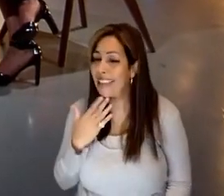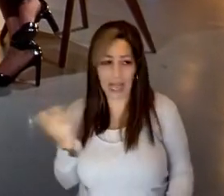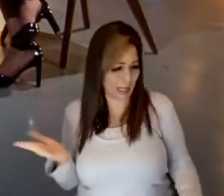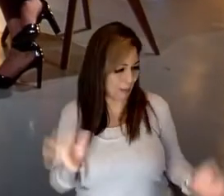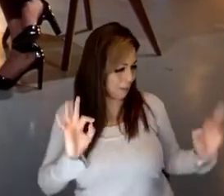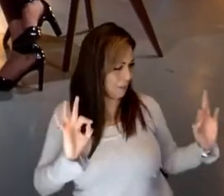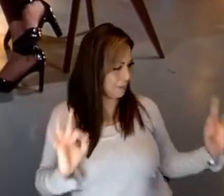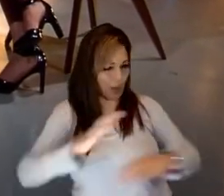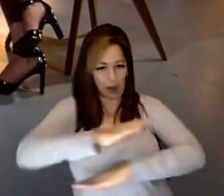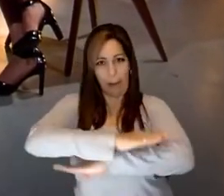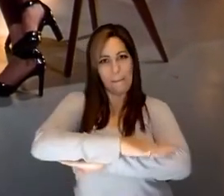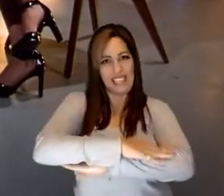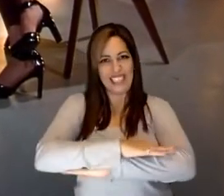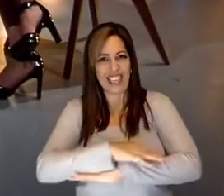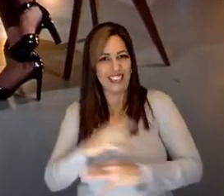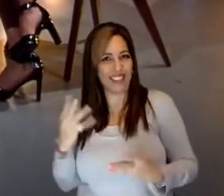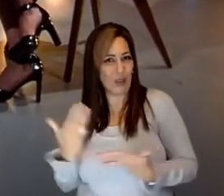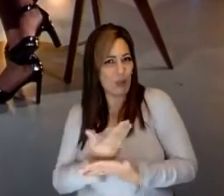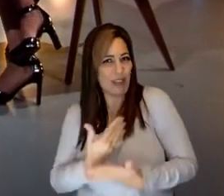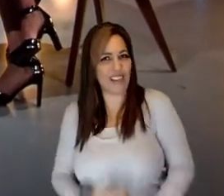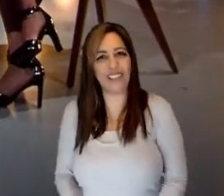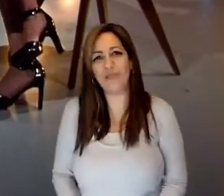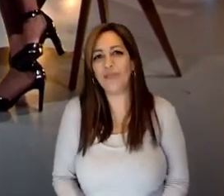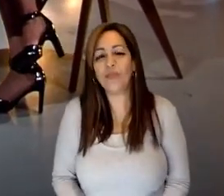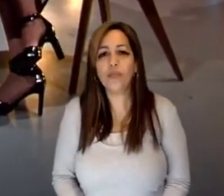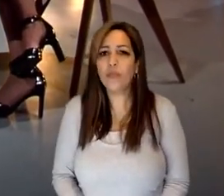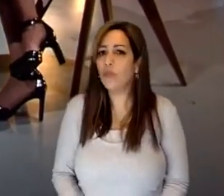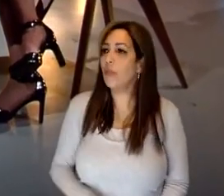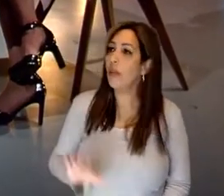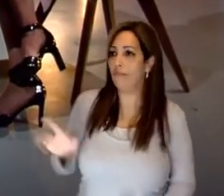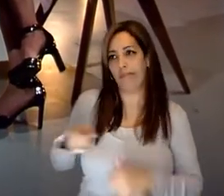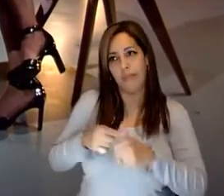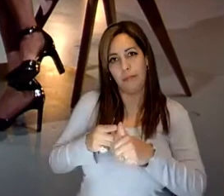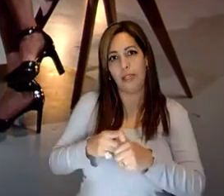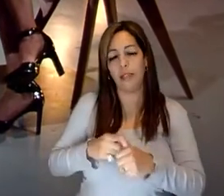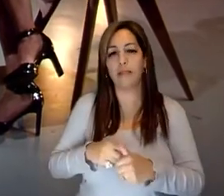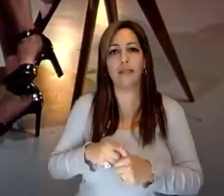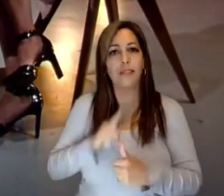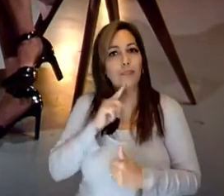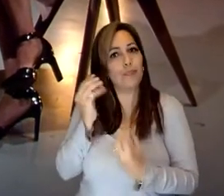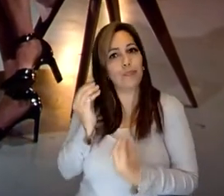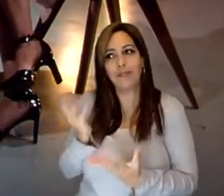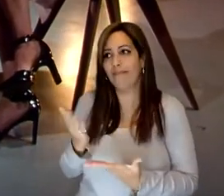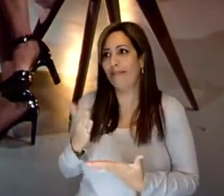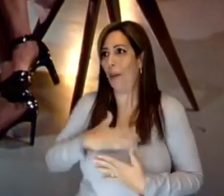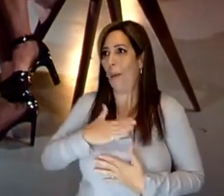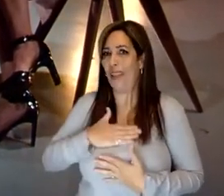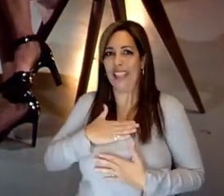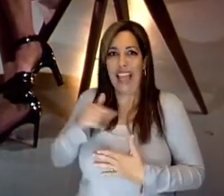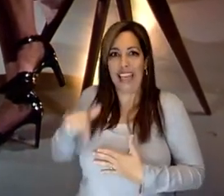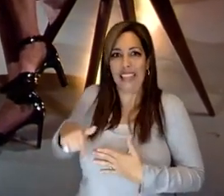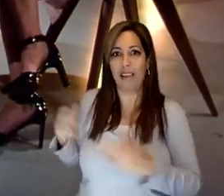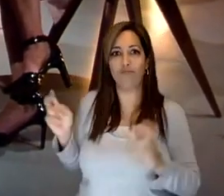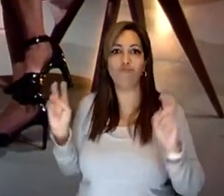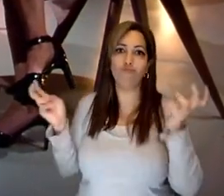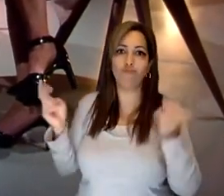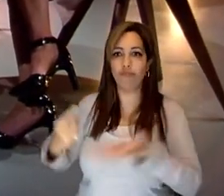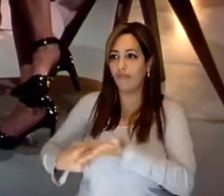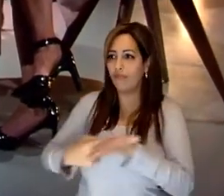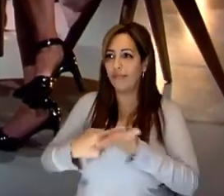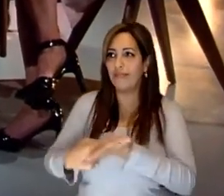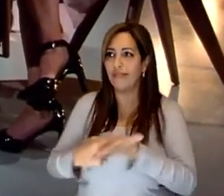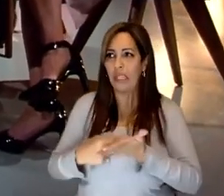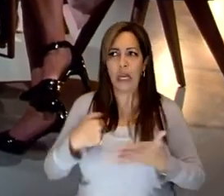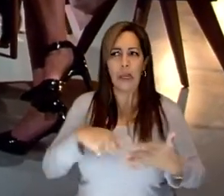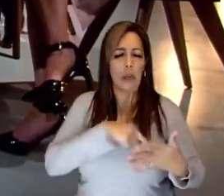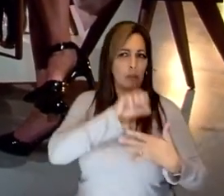estrenar este espacio nuevo en el programa. Quería primero dejarles saber que estoy bien contenta de tener esta conversación porque de